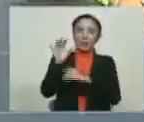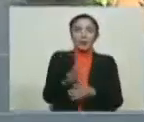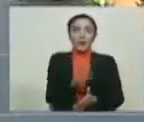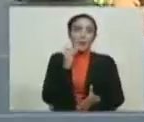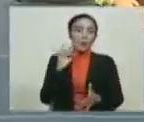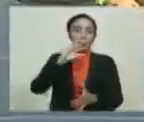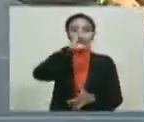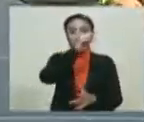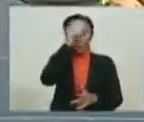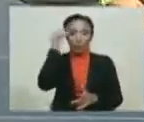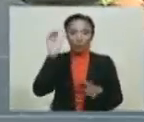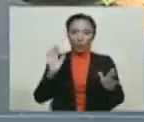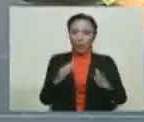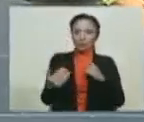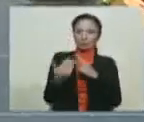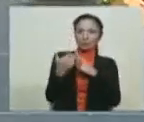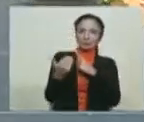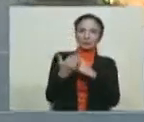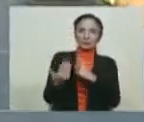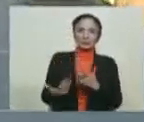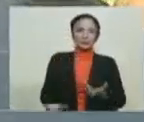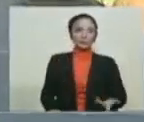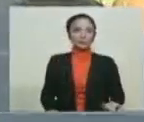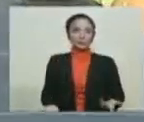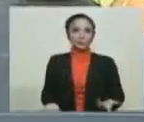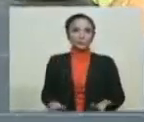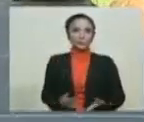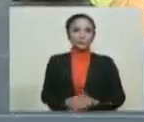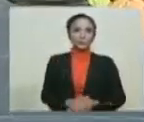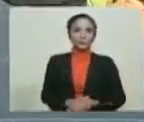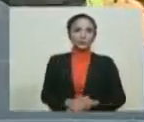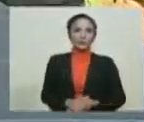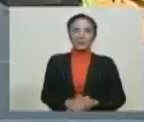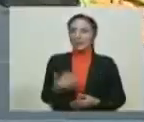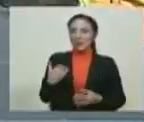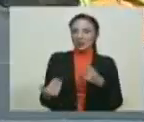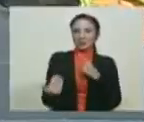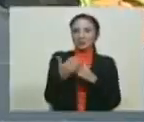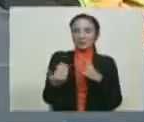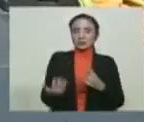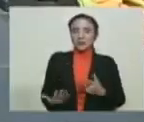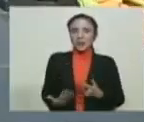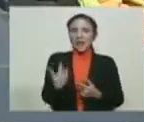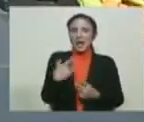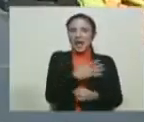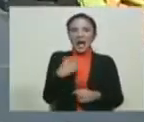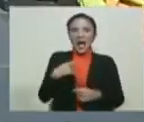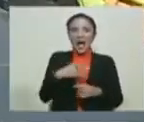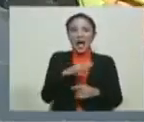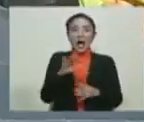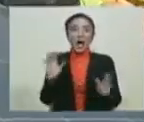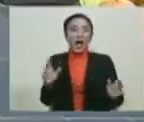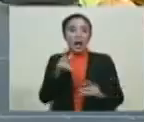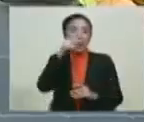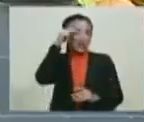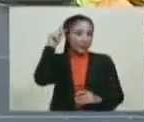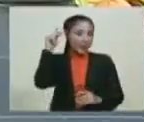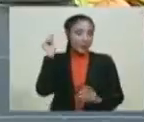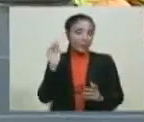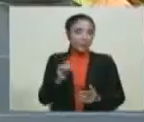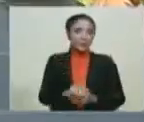borges cuando nuestro pueblo de la agresión de la basura el vampiro ledezma